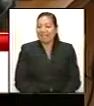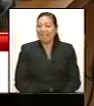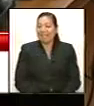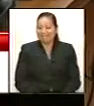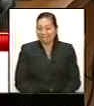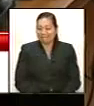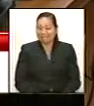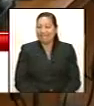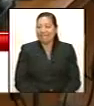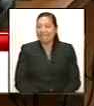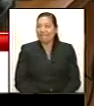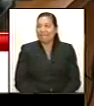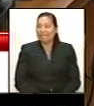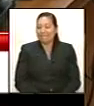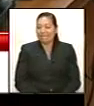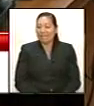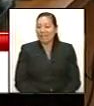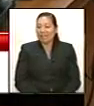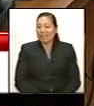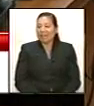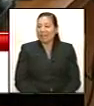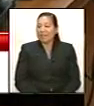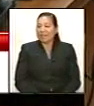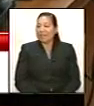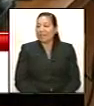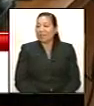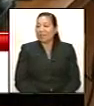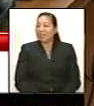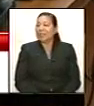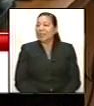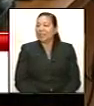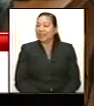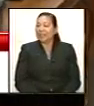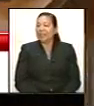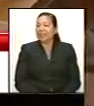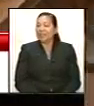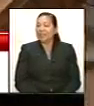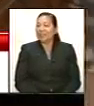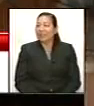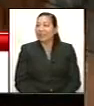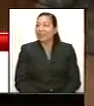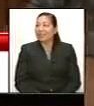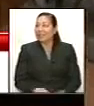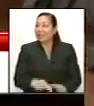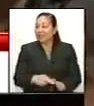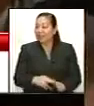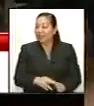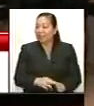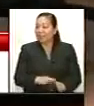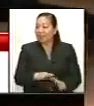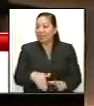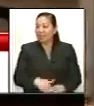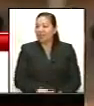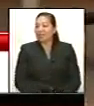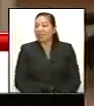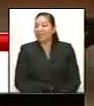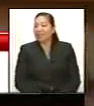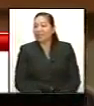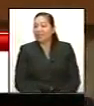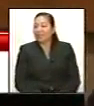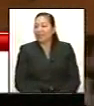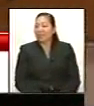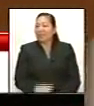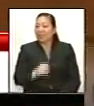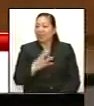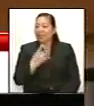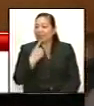Muchas gracias. Adelante, por favor. Gracias. Buenos días con todos y con todas. Yo soy Norma Rojas, del Ministerio del Interior. Yo